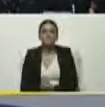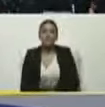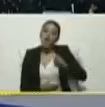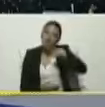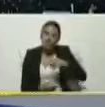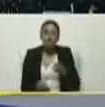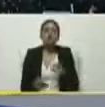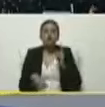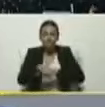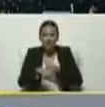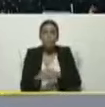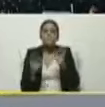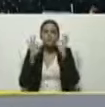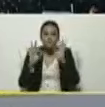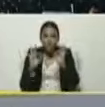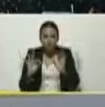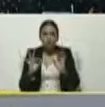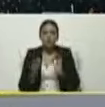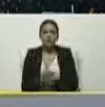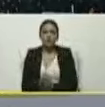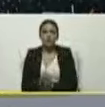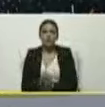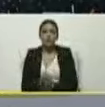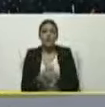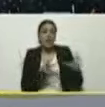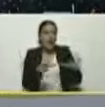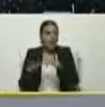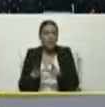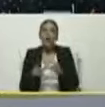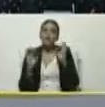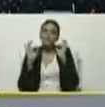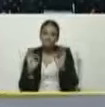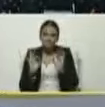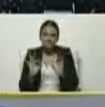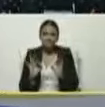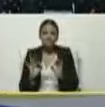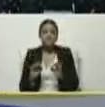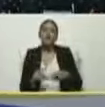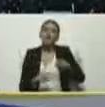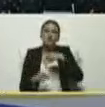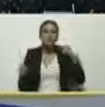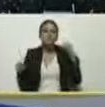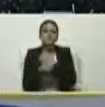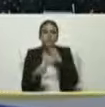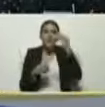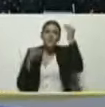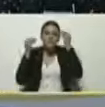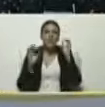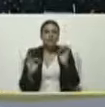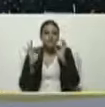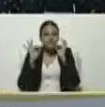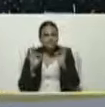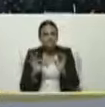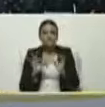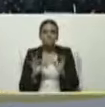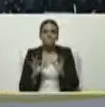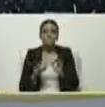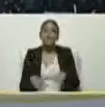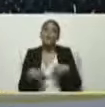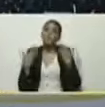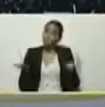Estamos en el tiempo correcto, en el lugar correcto, en la doctrina correcta. Por